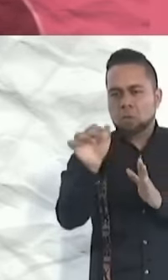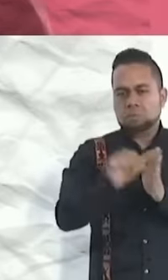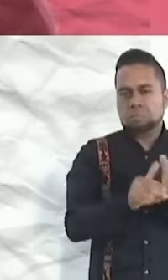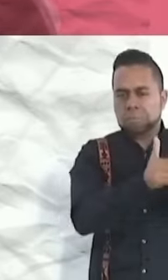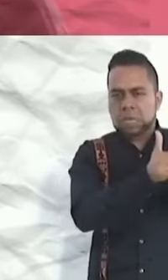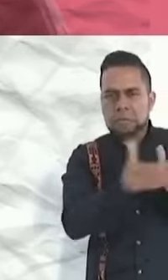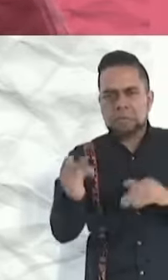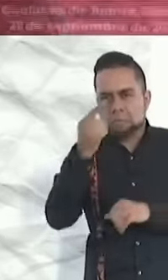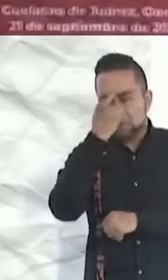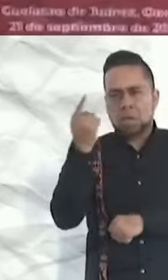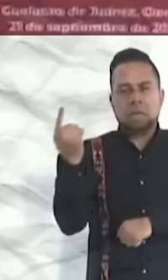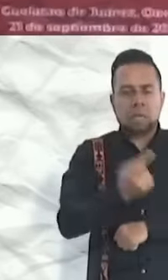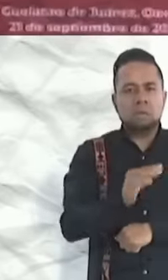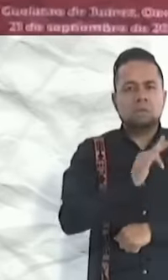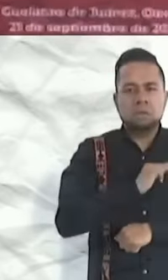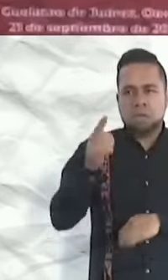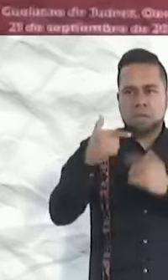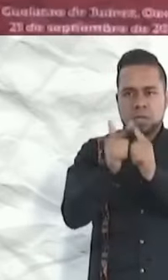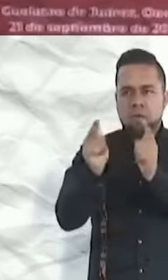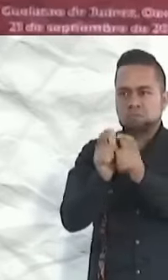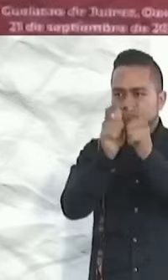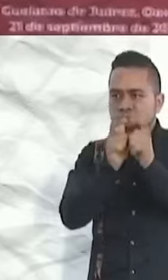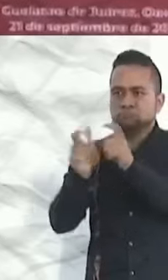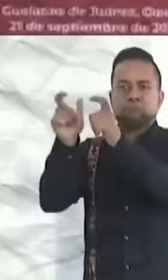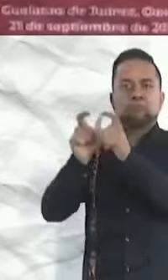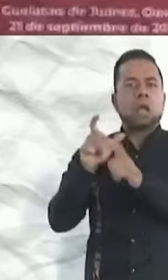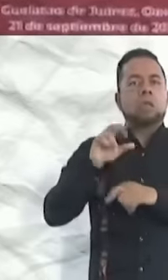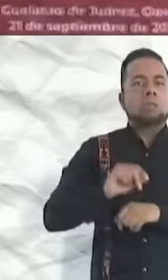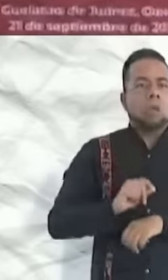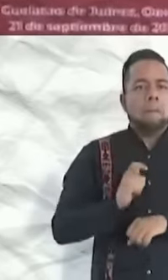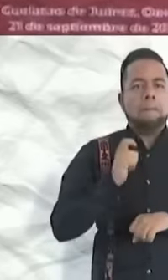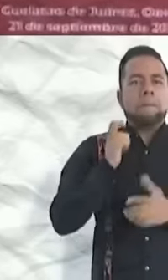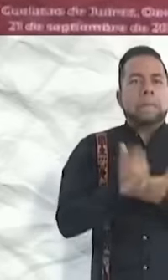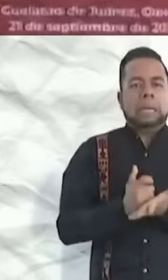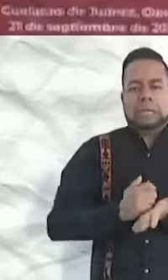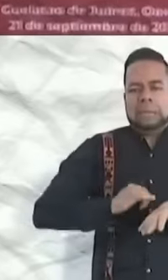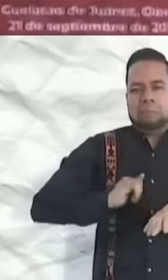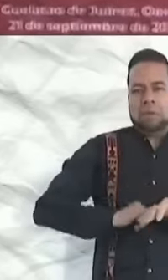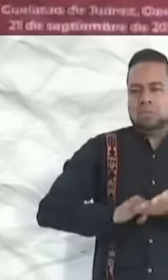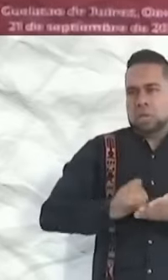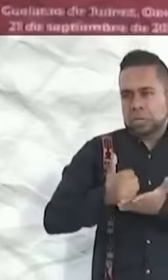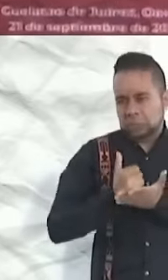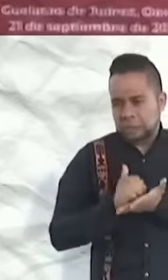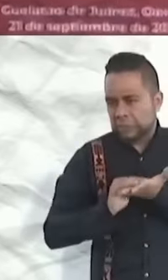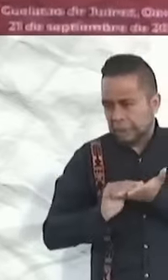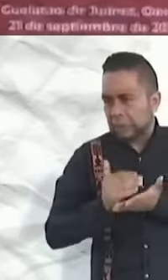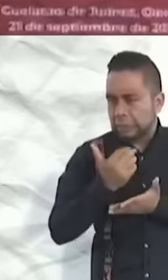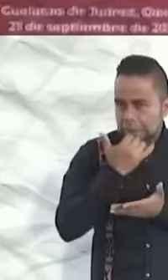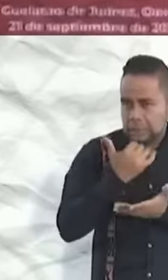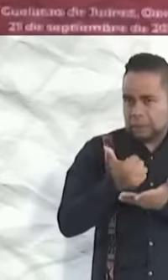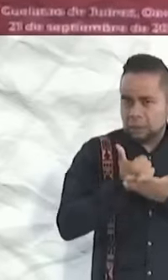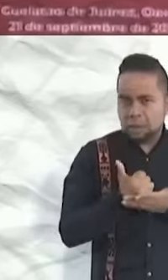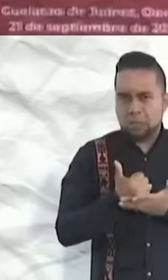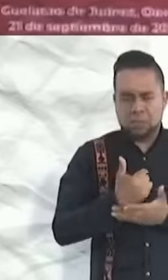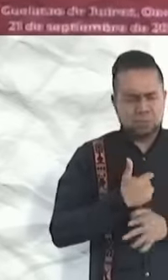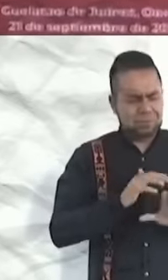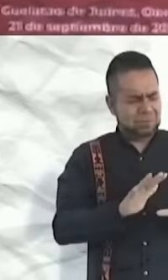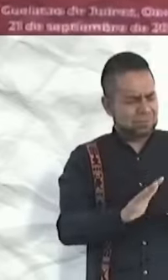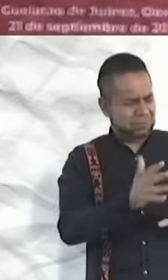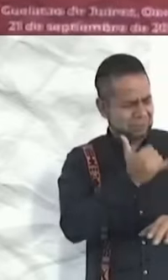para que los de arriba no pagaran impuestos. Bueno, les dije no, ya